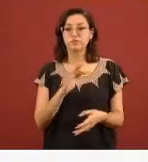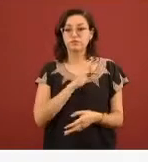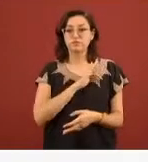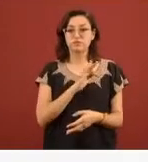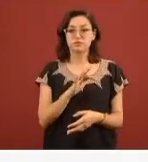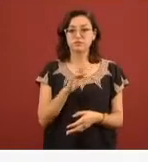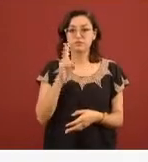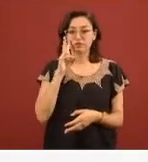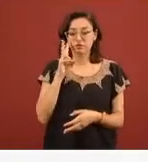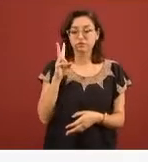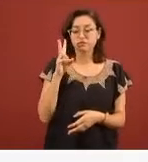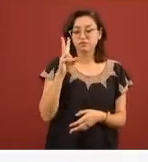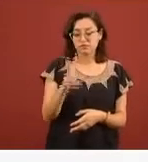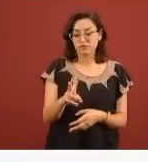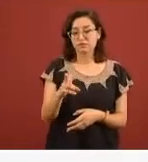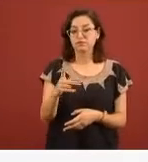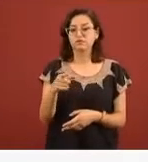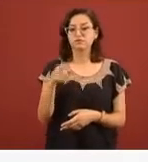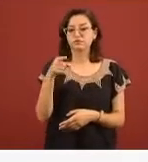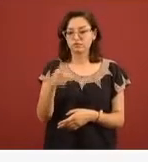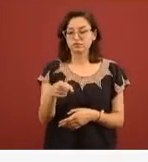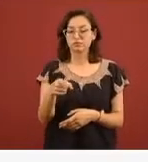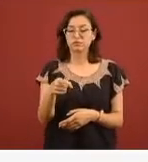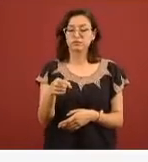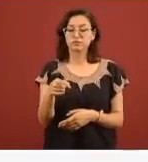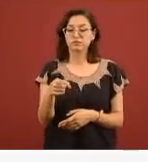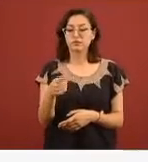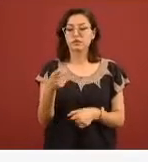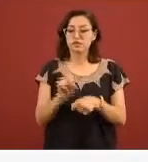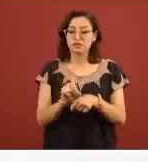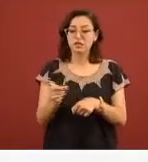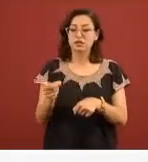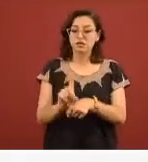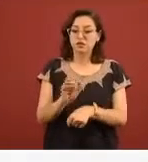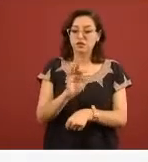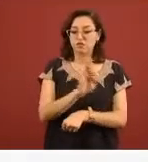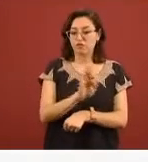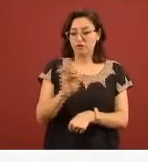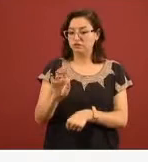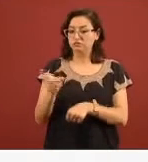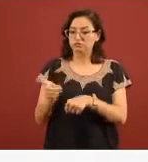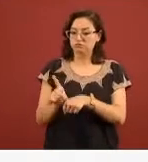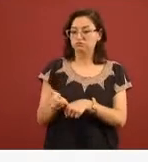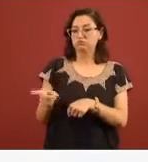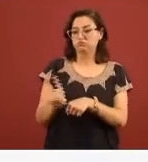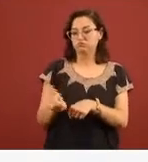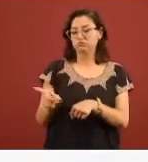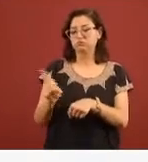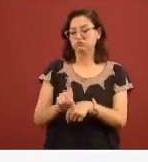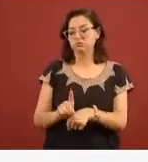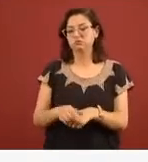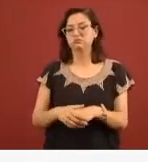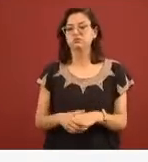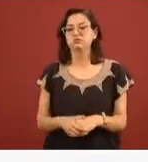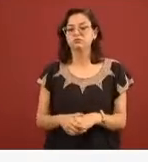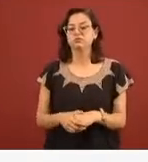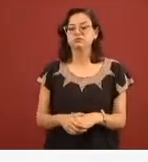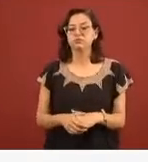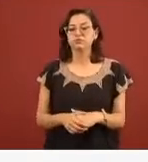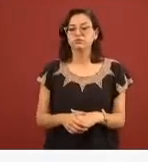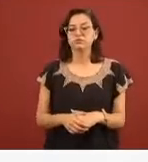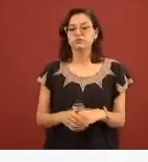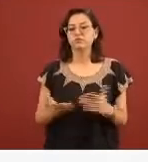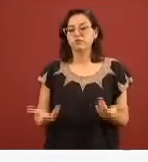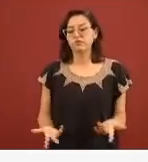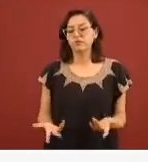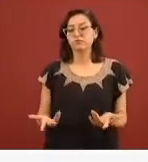podemos verla precisamente representada por día, es decir, por fecha en la que estas en su momento ocurrieron.